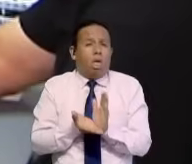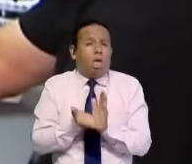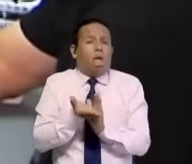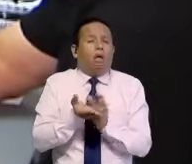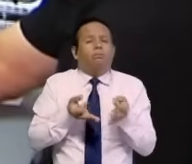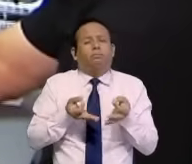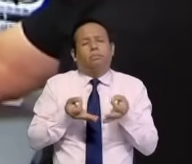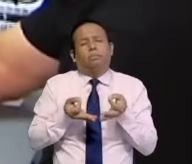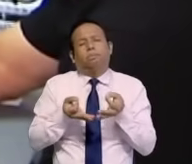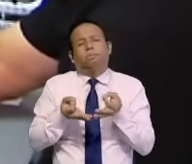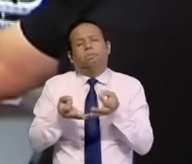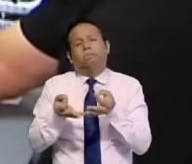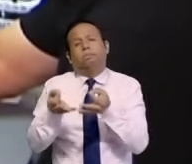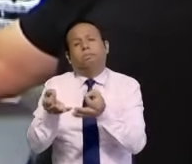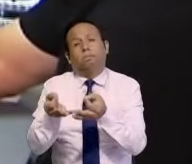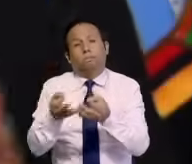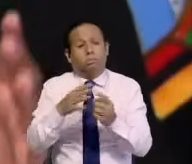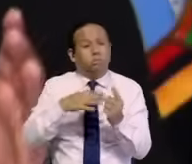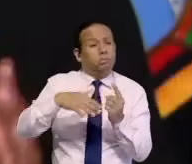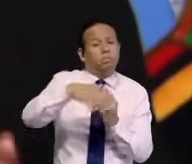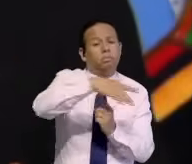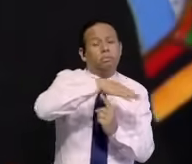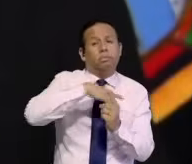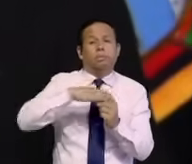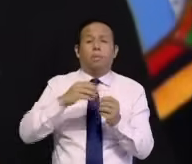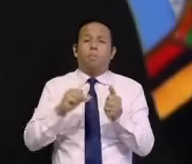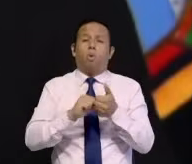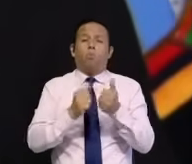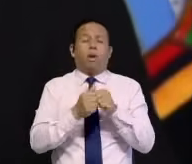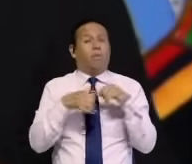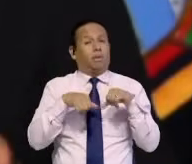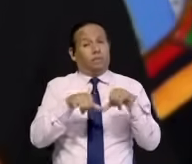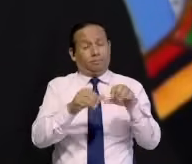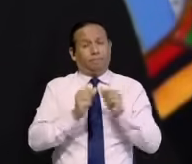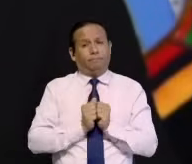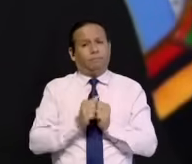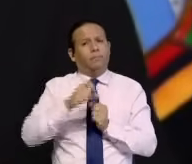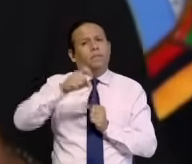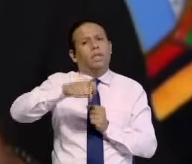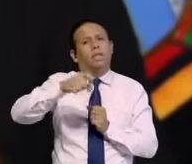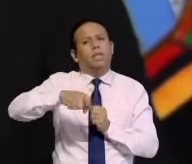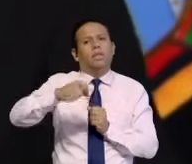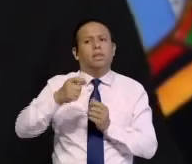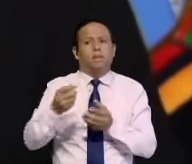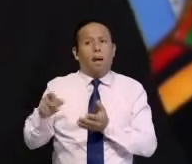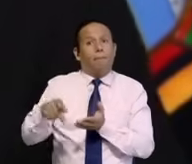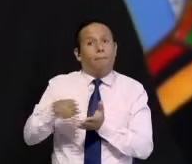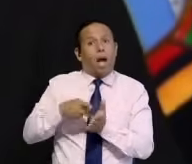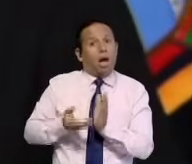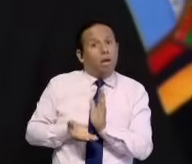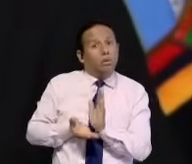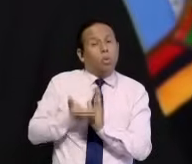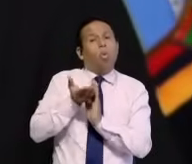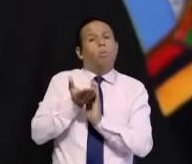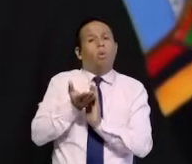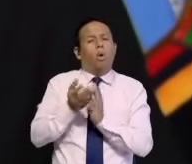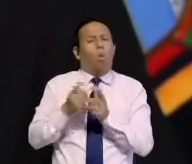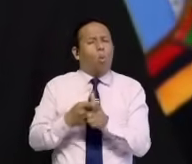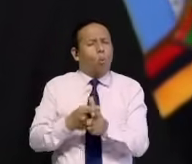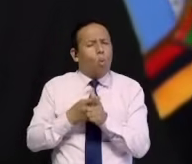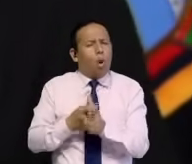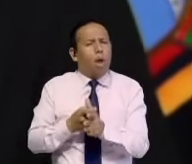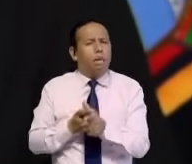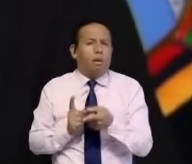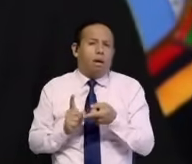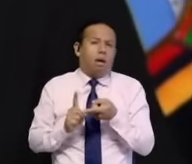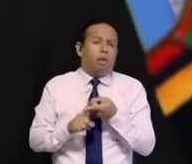las condiciones se apretan. Necesitamos tener este ingreso de forma urgente para octubre.